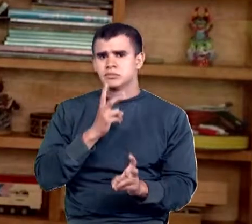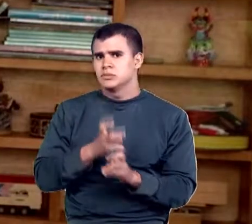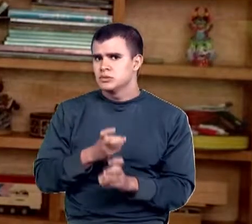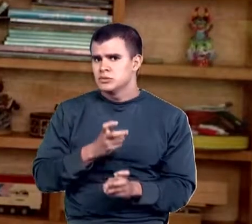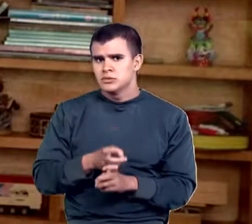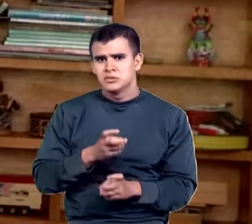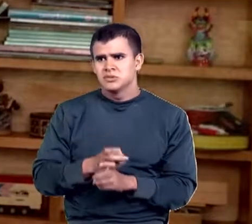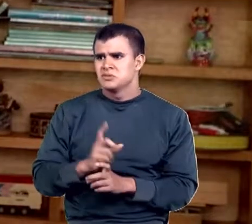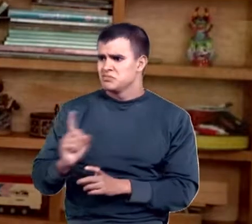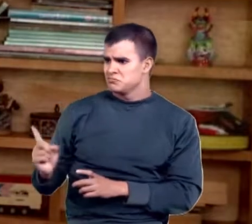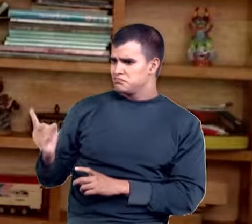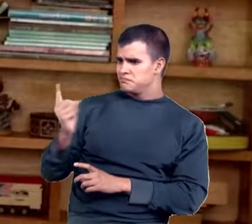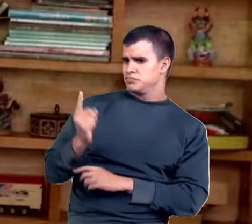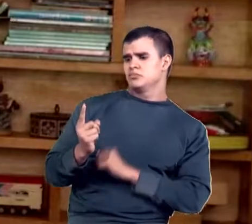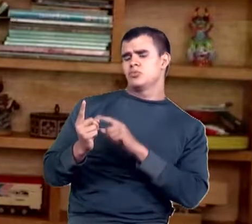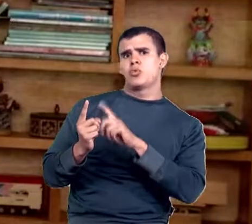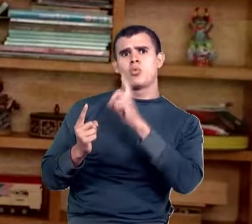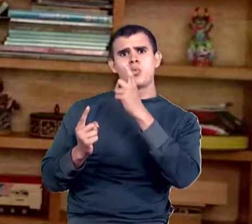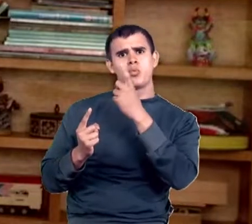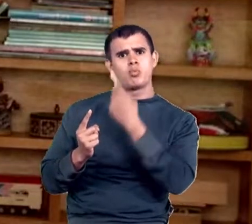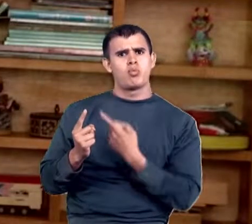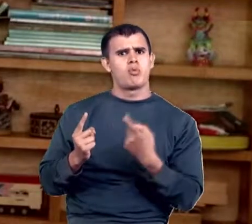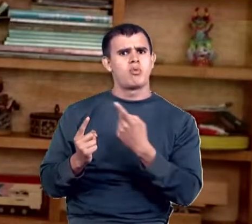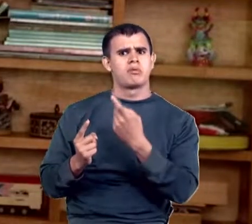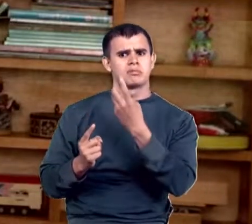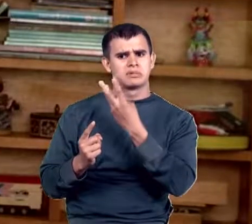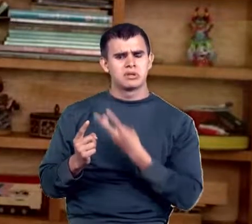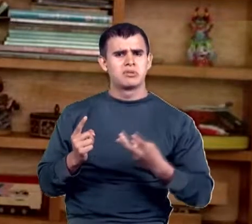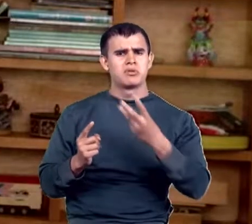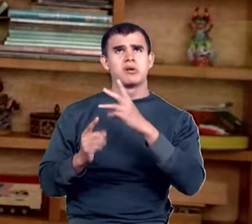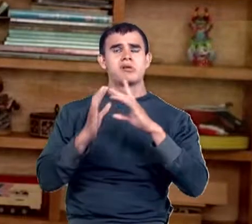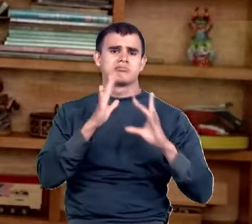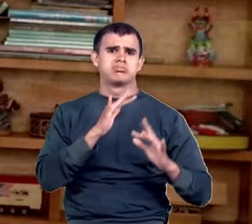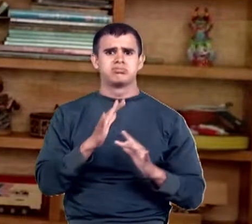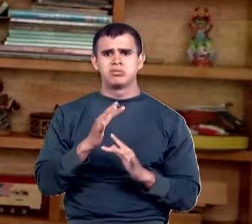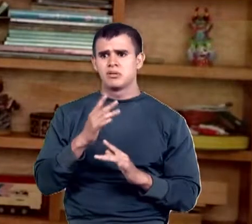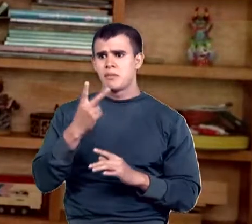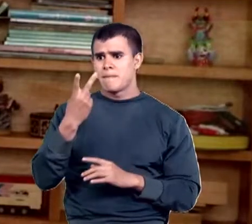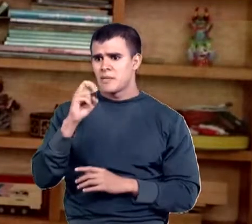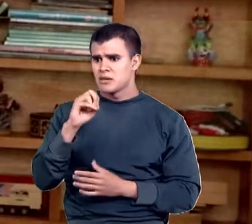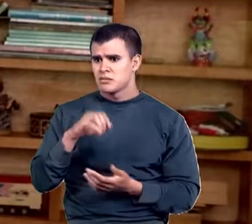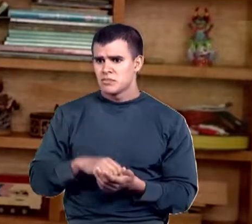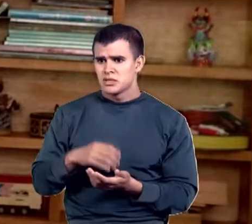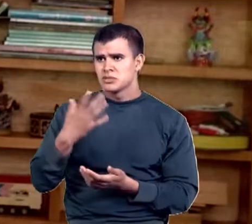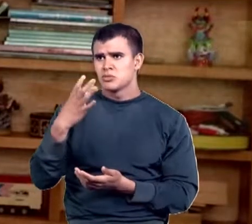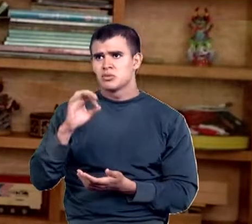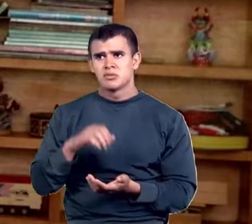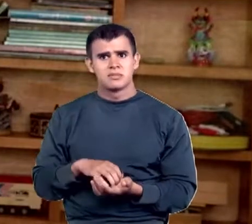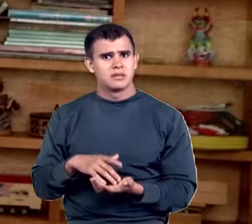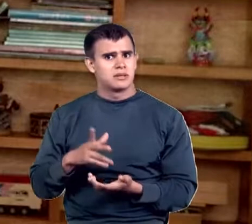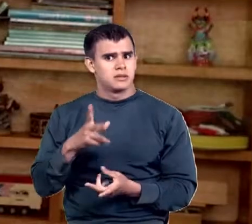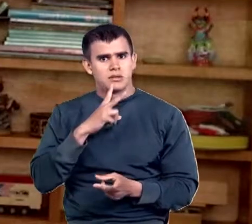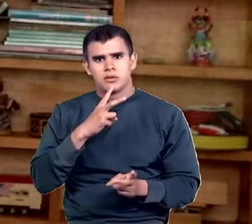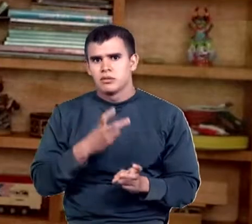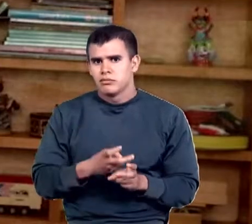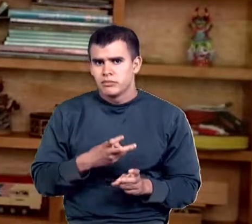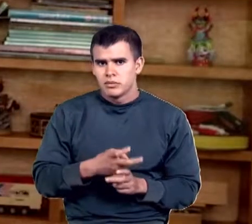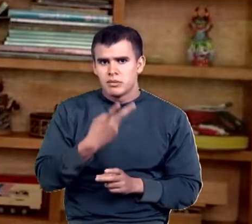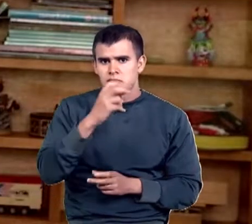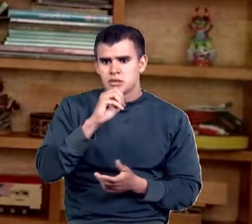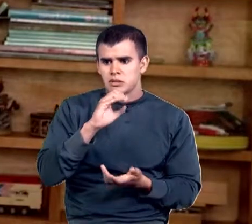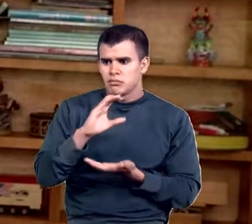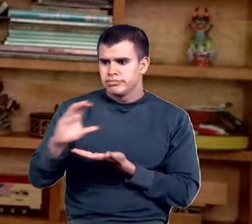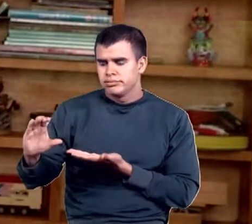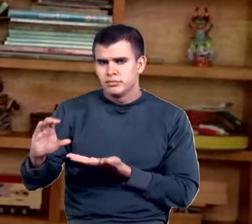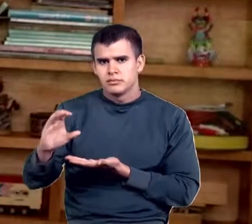yo no puedo pagar, sí, donde un músico por una, dos, tres horas, cuatro horas de chirimía que se gane 20 mil, 50 mil pesos, con eso